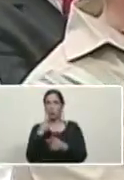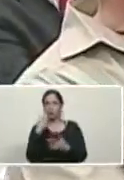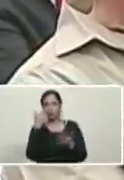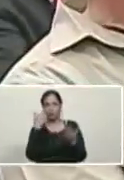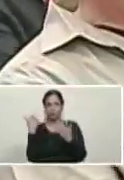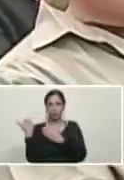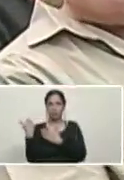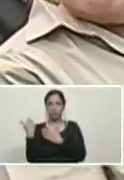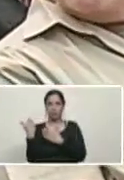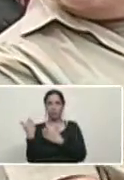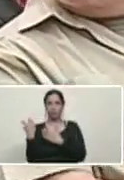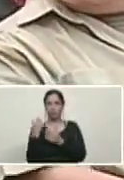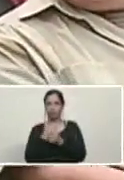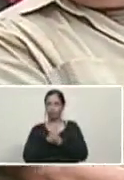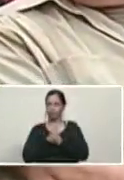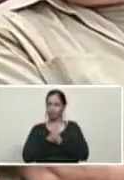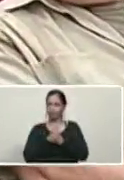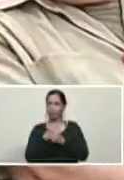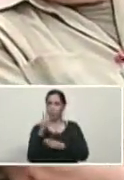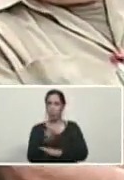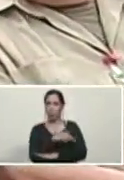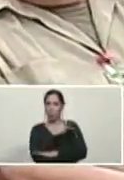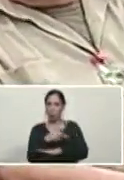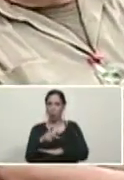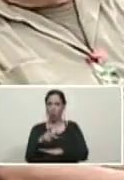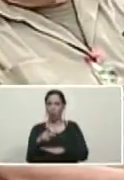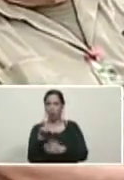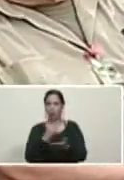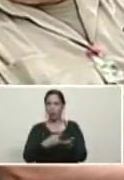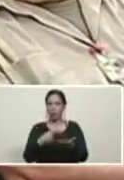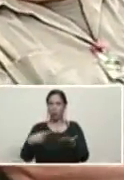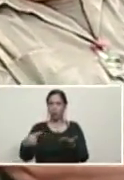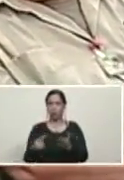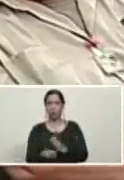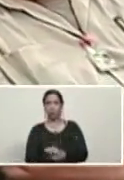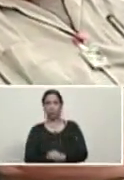queridos poetas, escritores, Teresa Badel, Julio